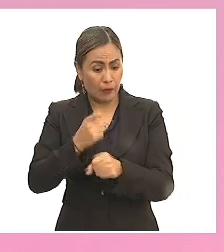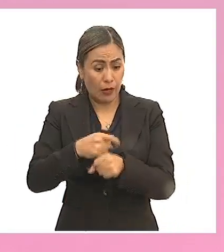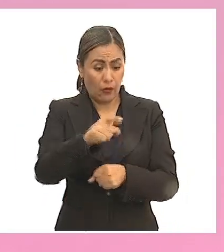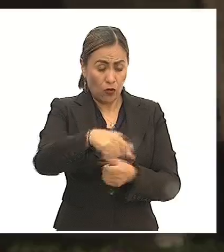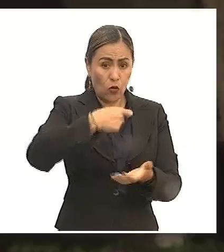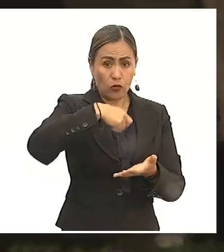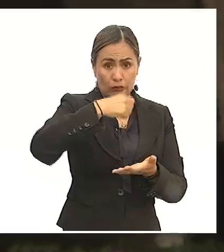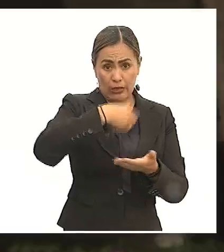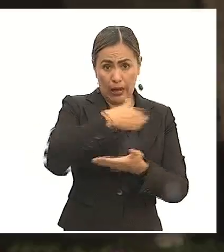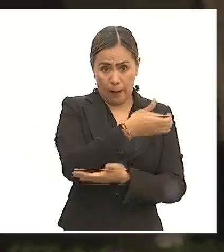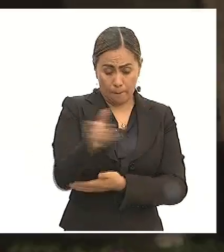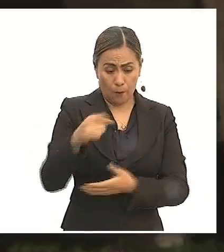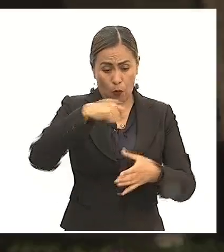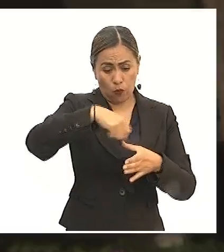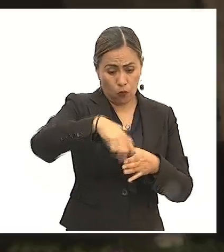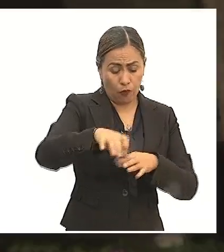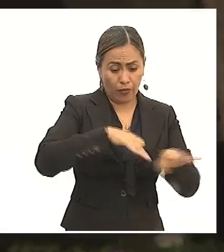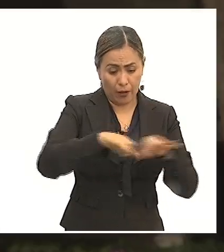de comer.